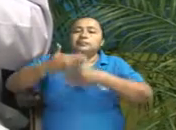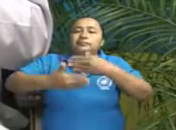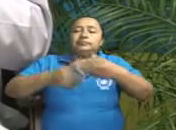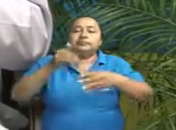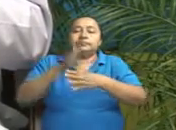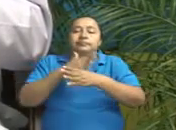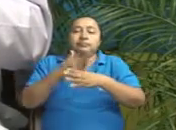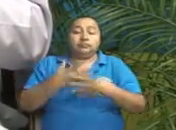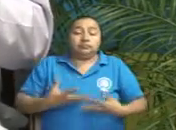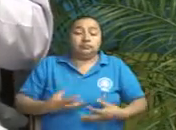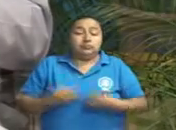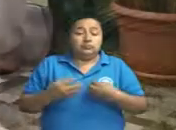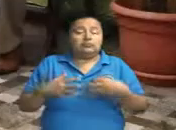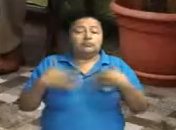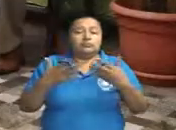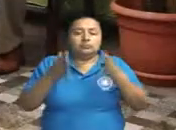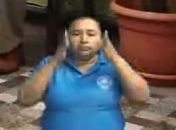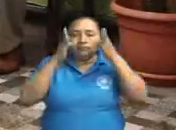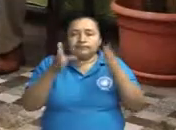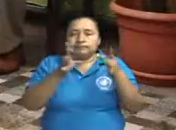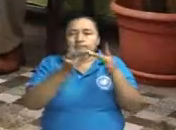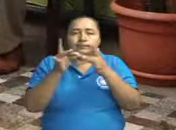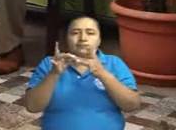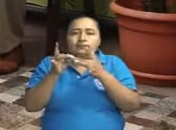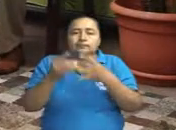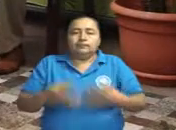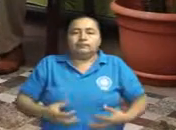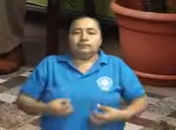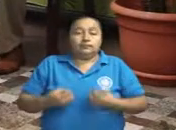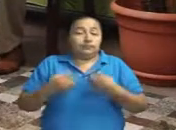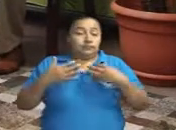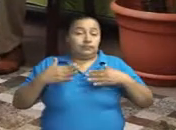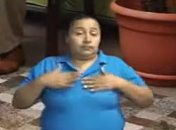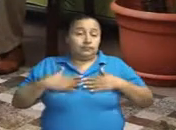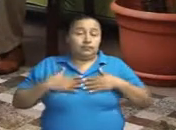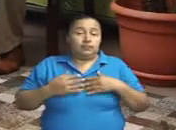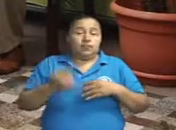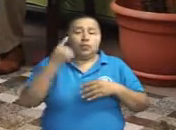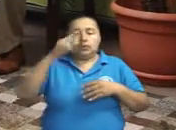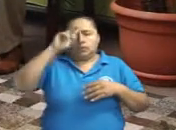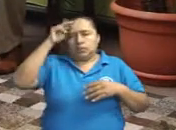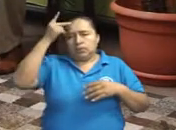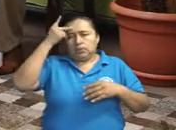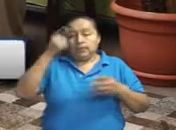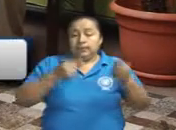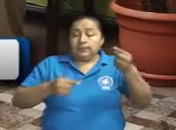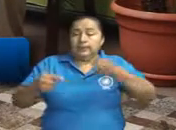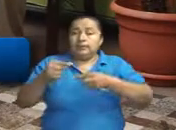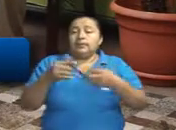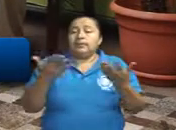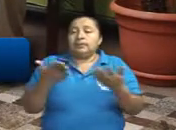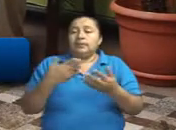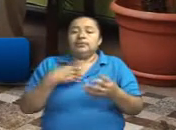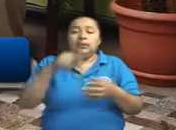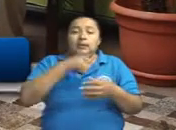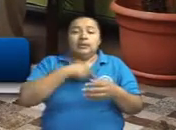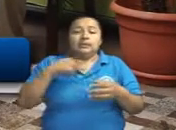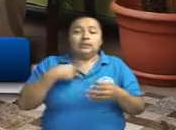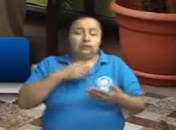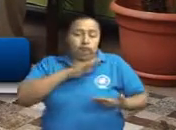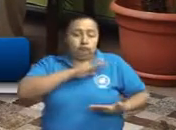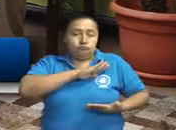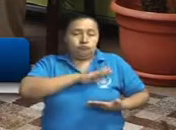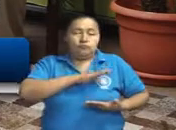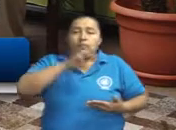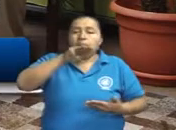cánceres enfocados especialmente en cáncer de mama. Una de estas políticas, estrategias, es instalar estos mamógrafos por todo